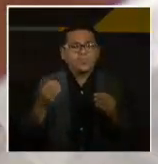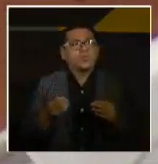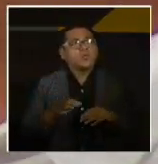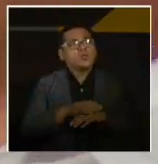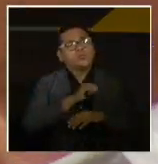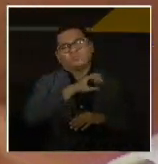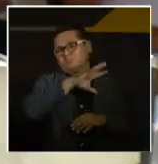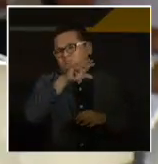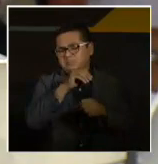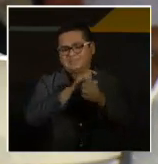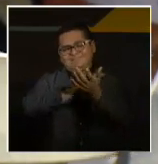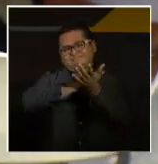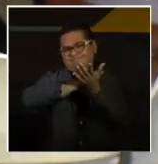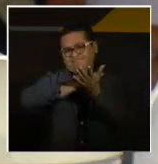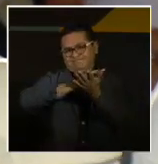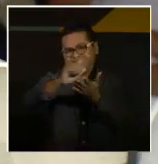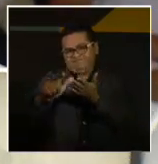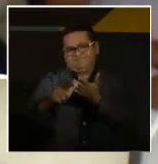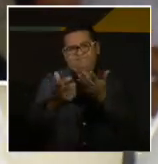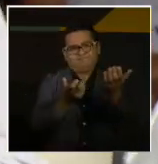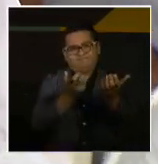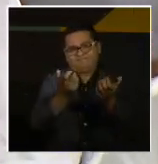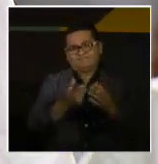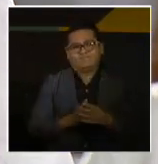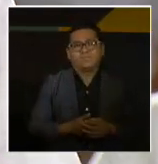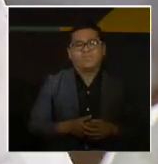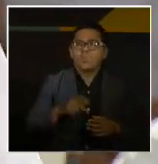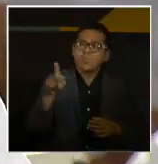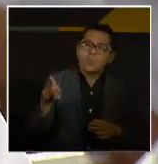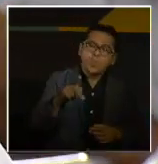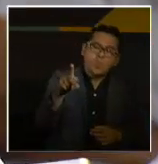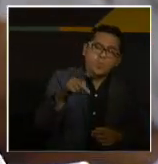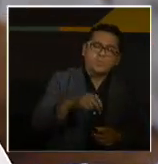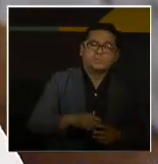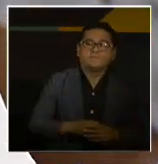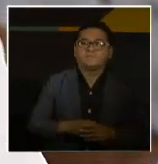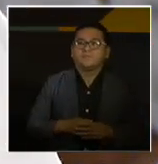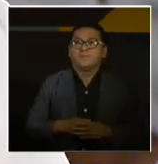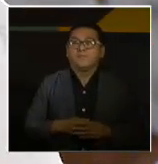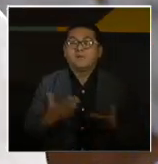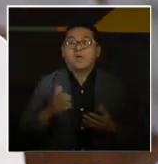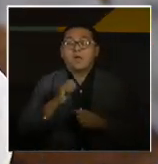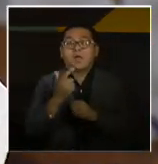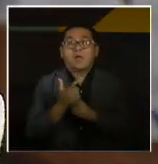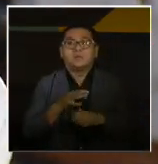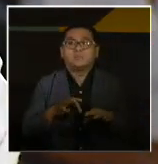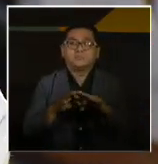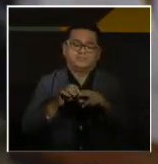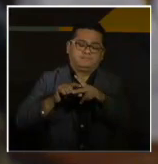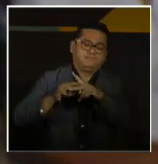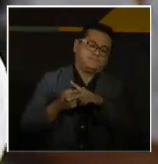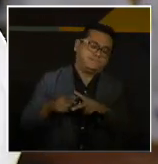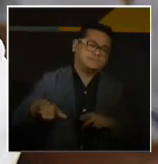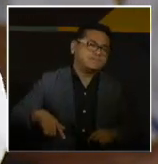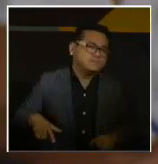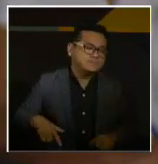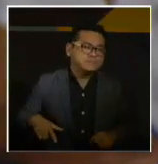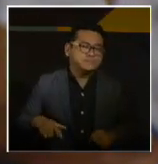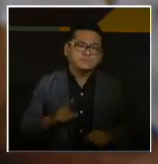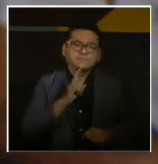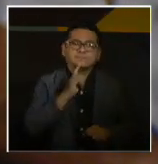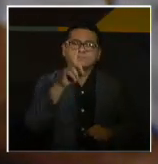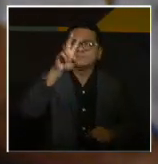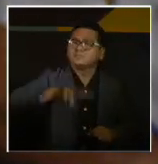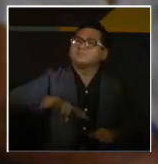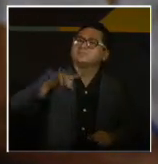una total transparencia en el ejercicio de los recursos públicos. Una de las acciones iniciales del gobierno es